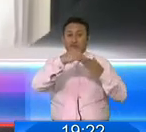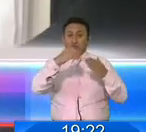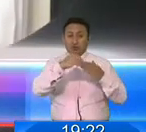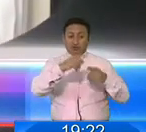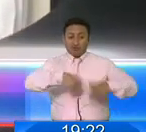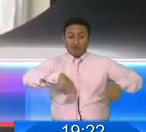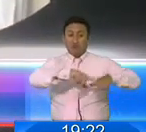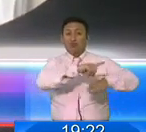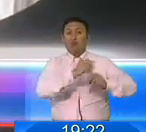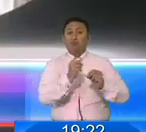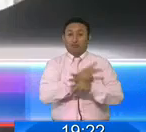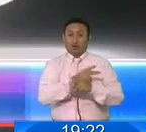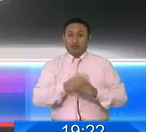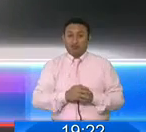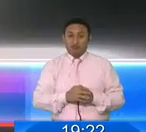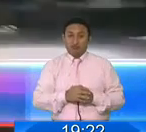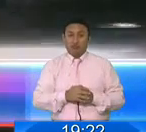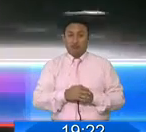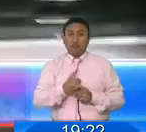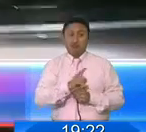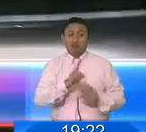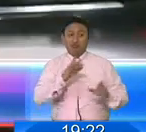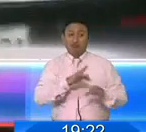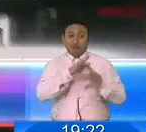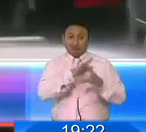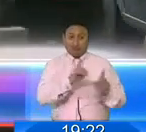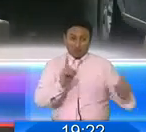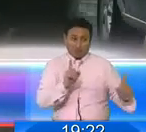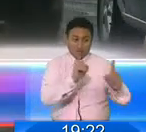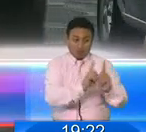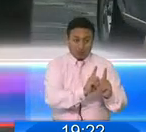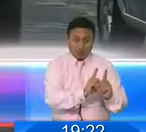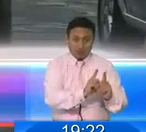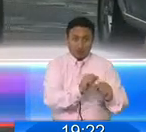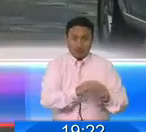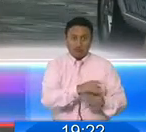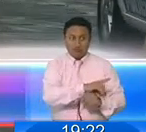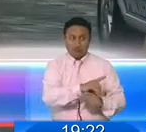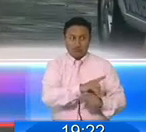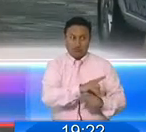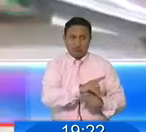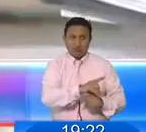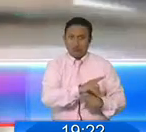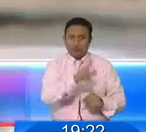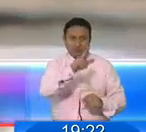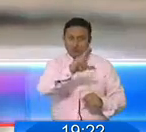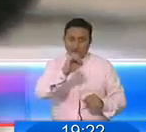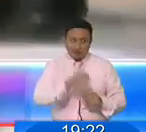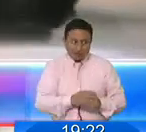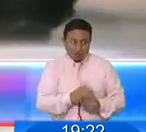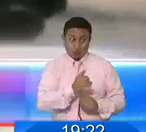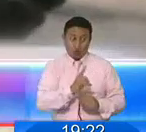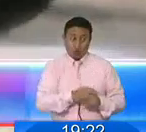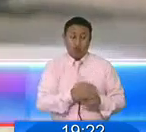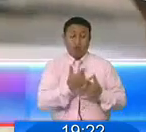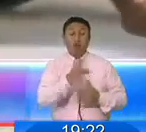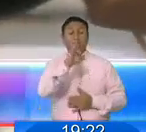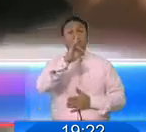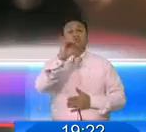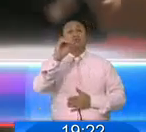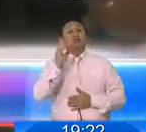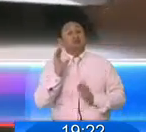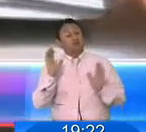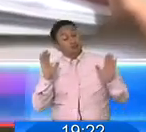sector de la mariscal cuando llegaron a las citas se toparon con la sorpresa que el monto subió que ya no eran los 300 y 1 700